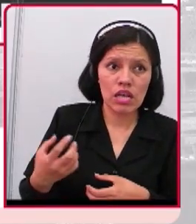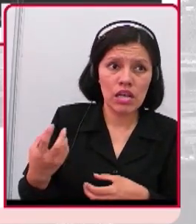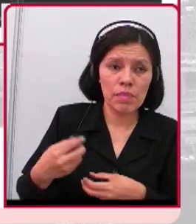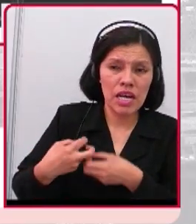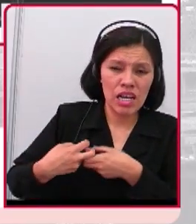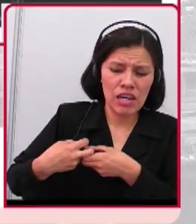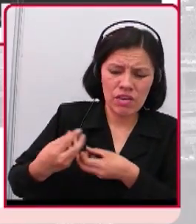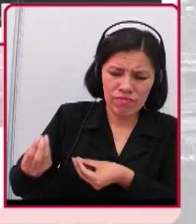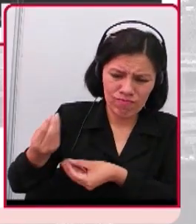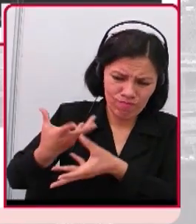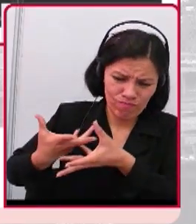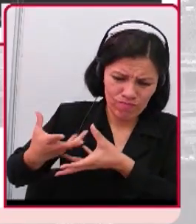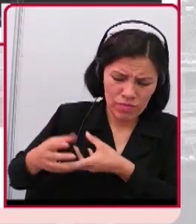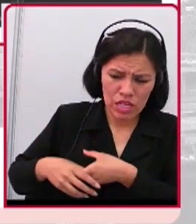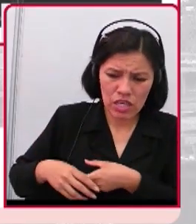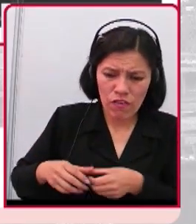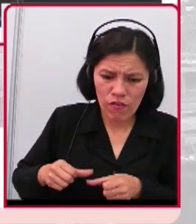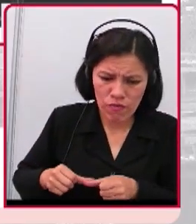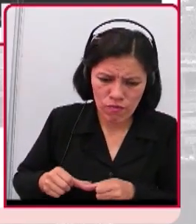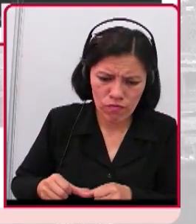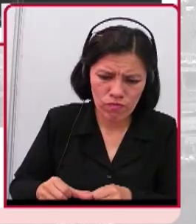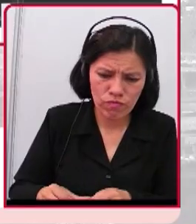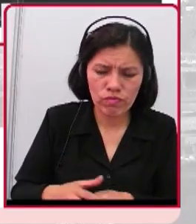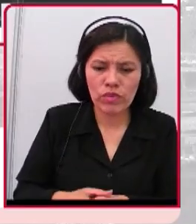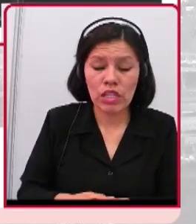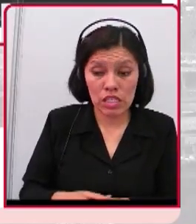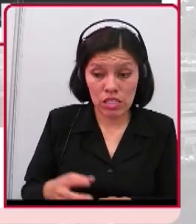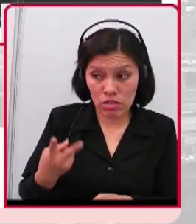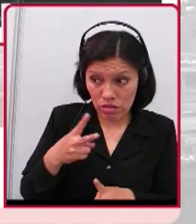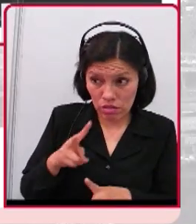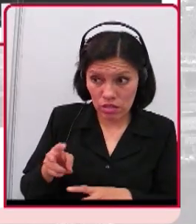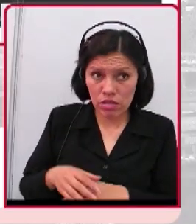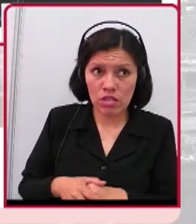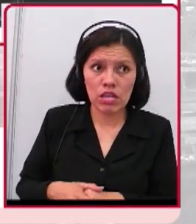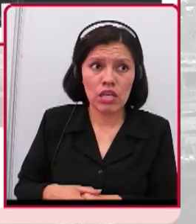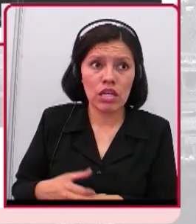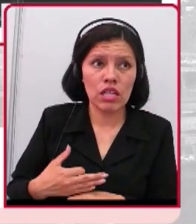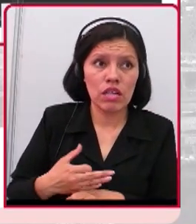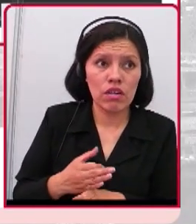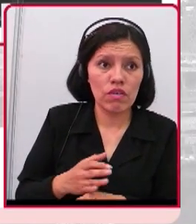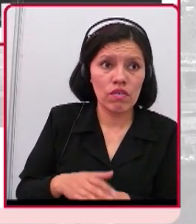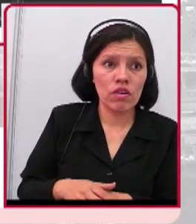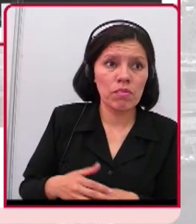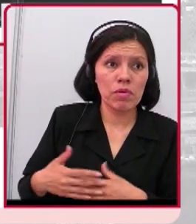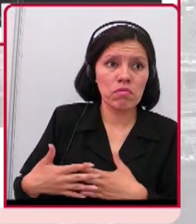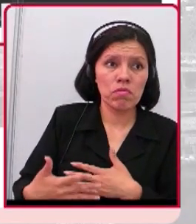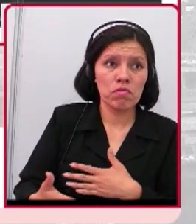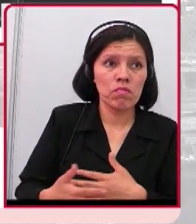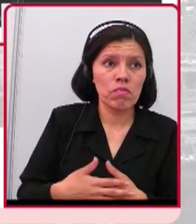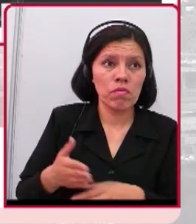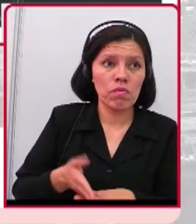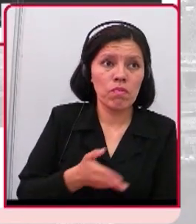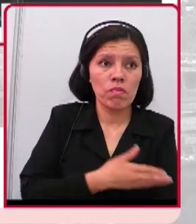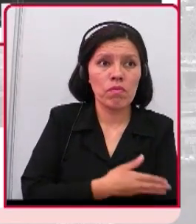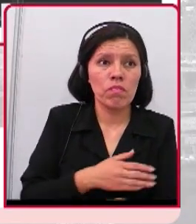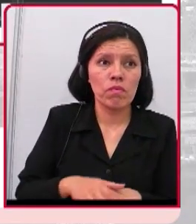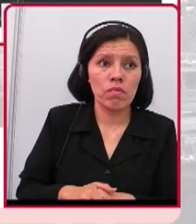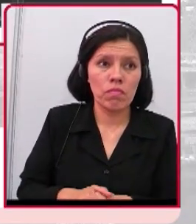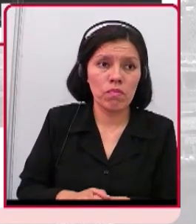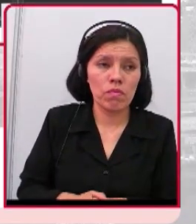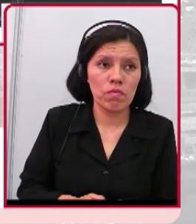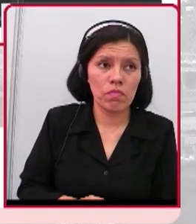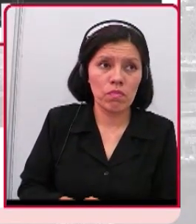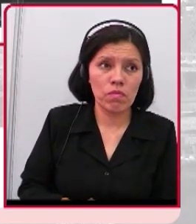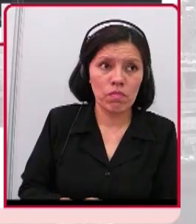tiempo real. Y como podemos ver en la parte derecha inferior, en la gráfica celeste, se ve cómo se acumula y